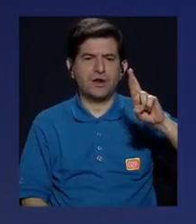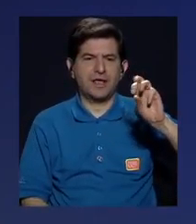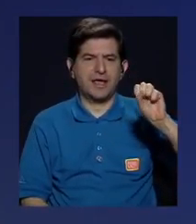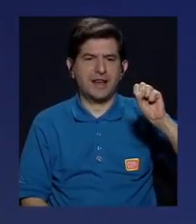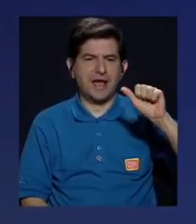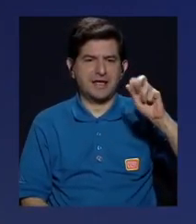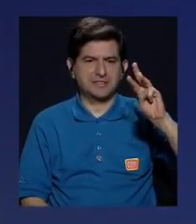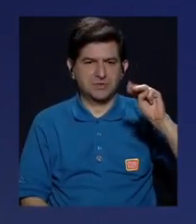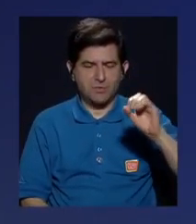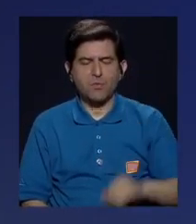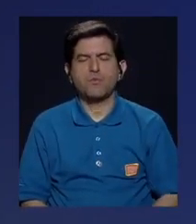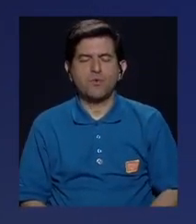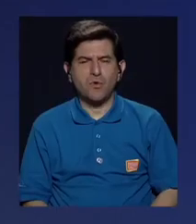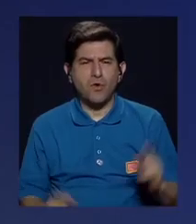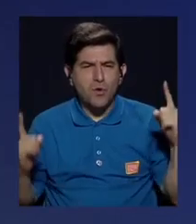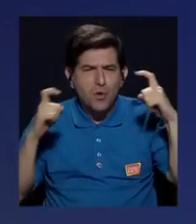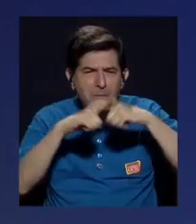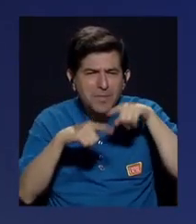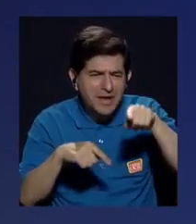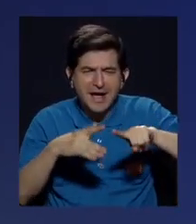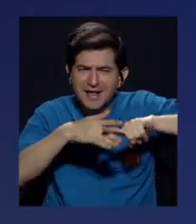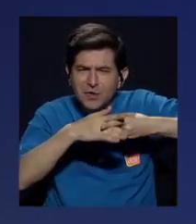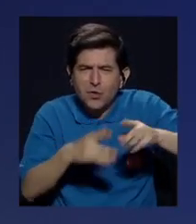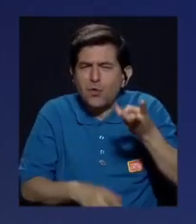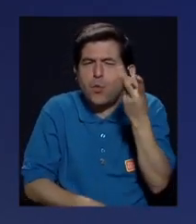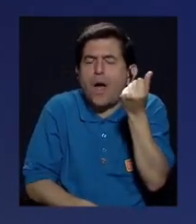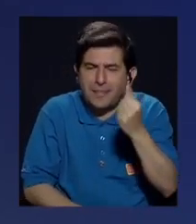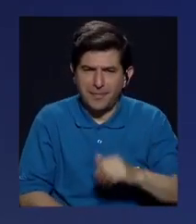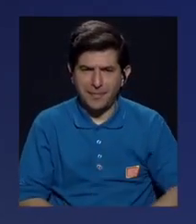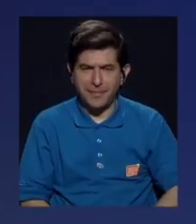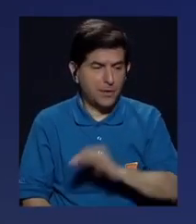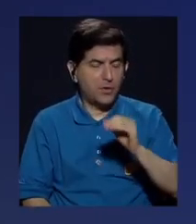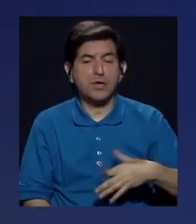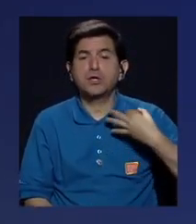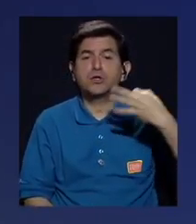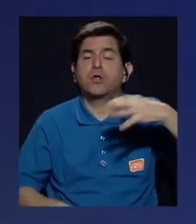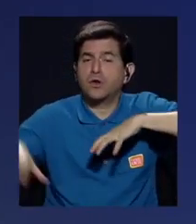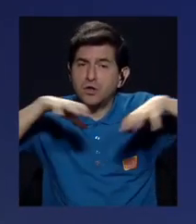complejo es este instrumento? ¿Y cómo en la vida